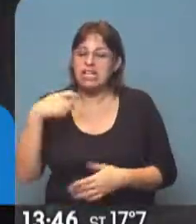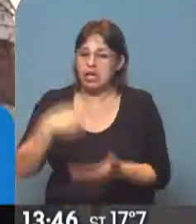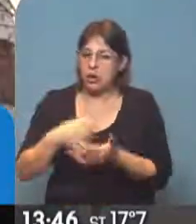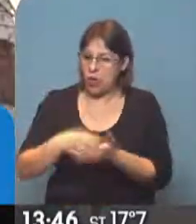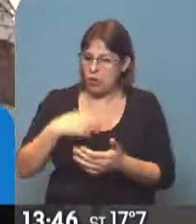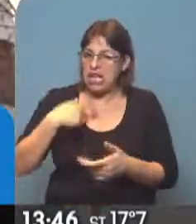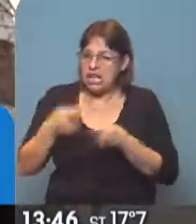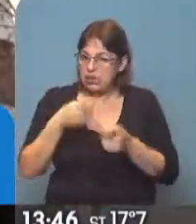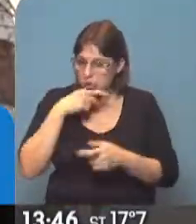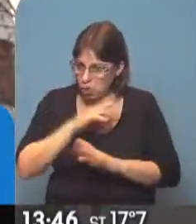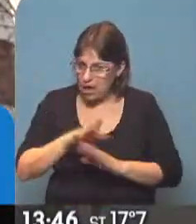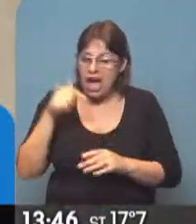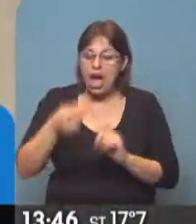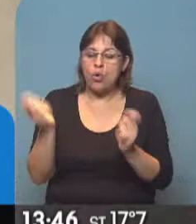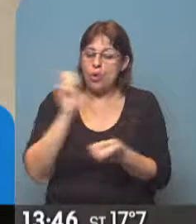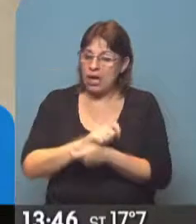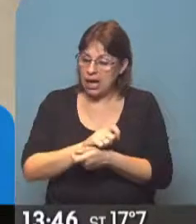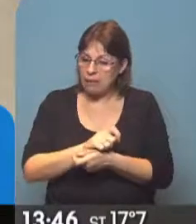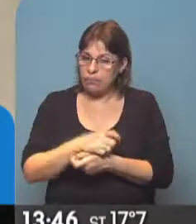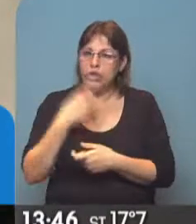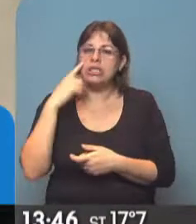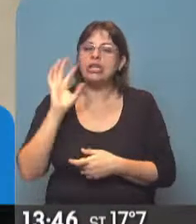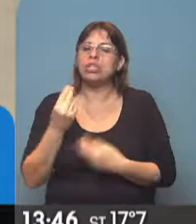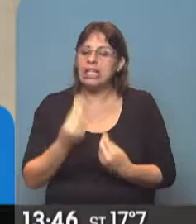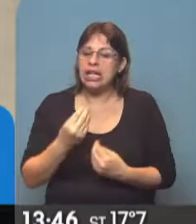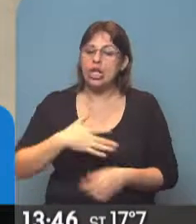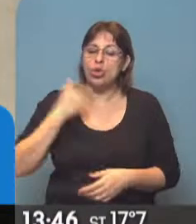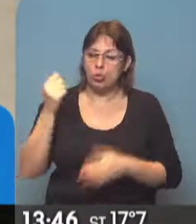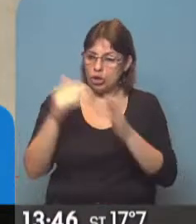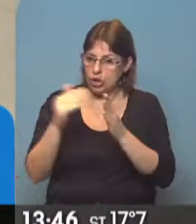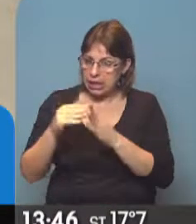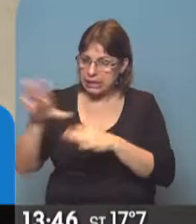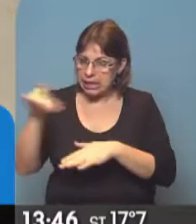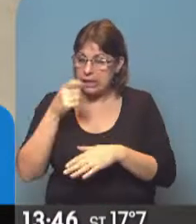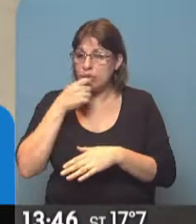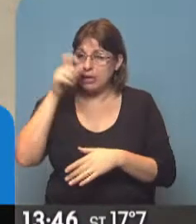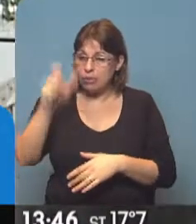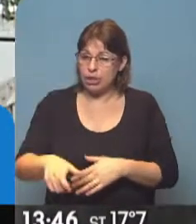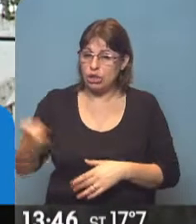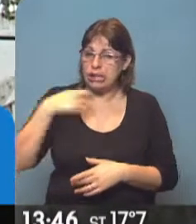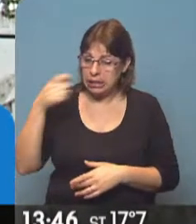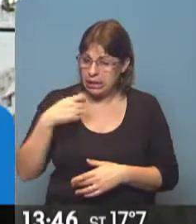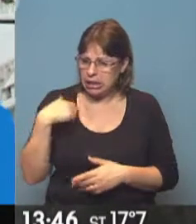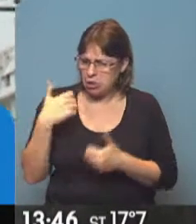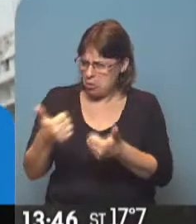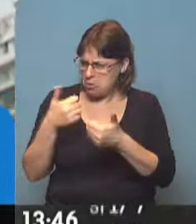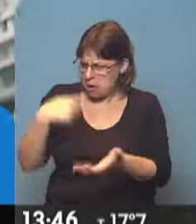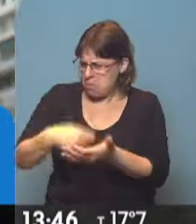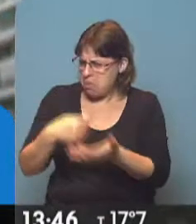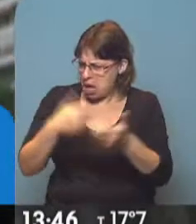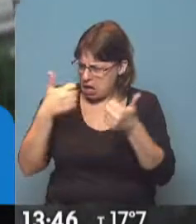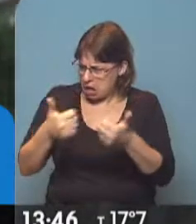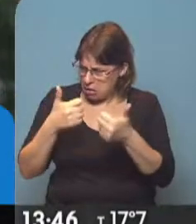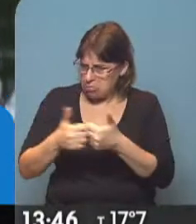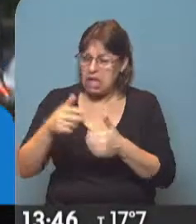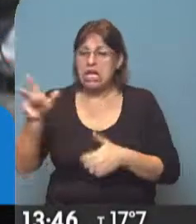nada. En las renovaciones lo que vamos a empezar a ver es que el propietario va a elegir si le tocó un inquilino que paga, que se lleva bien, si el inquilino está conforme con